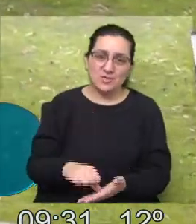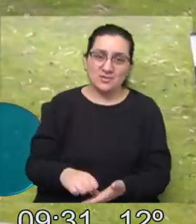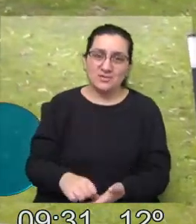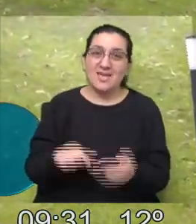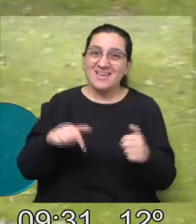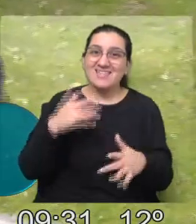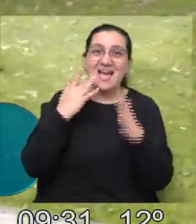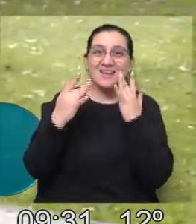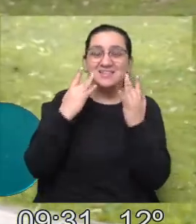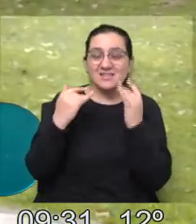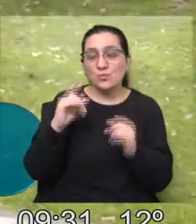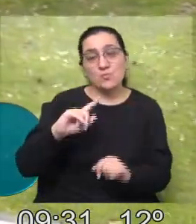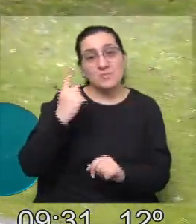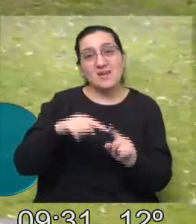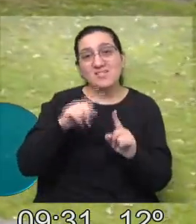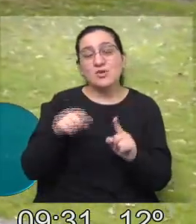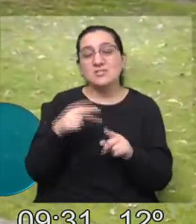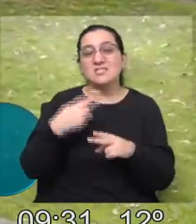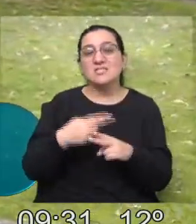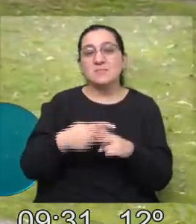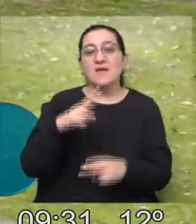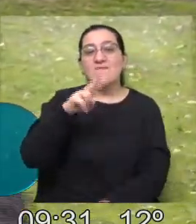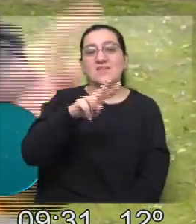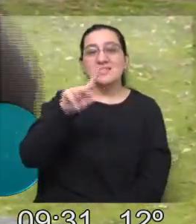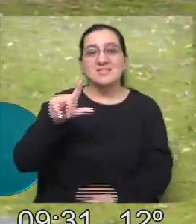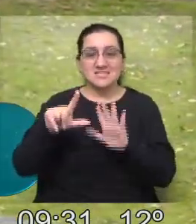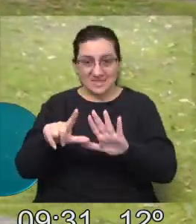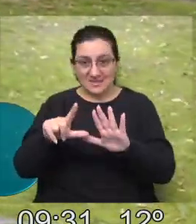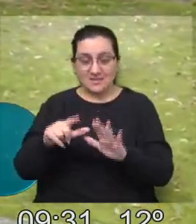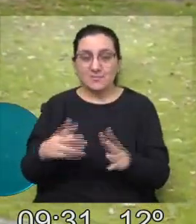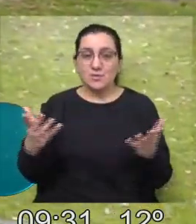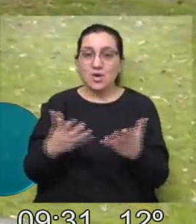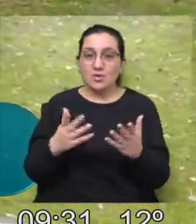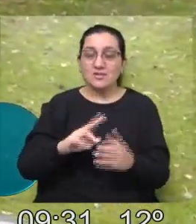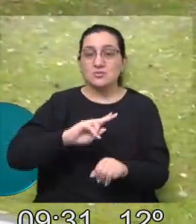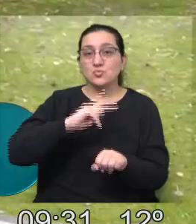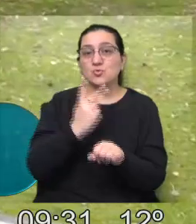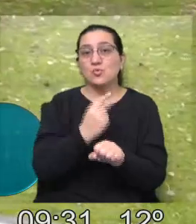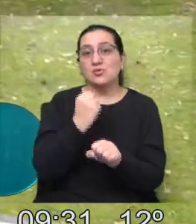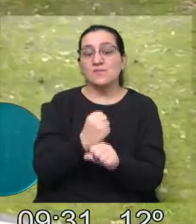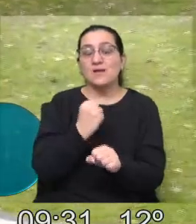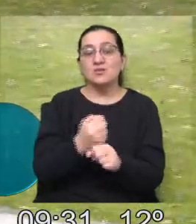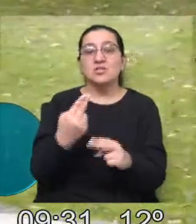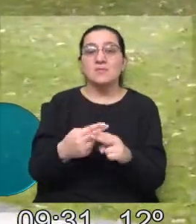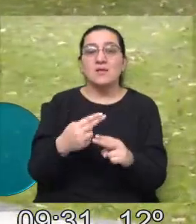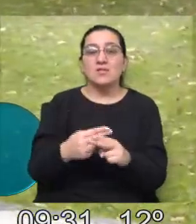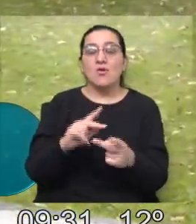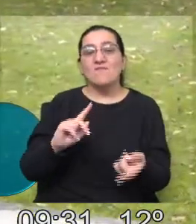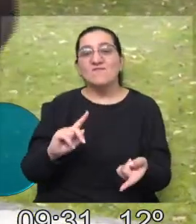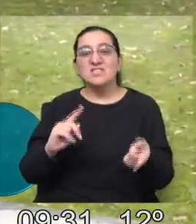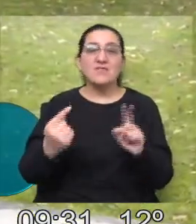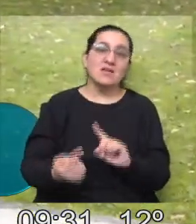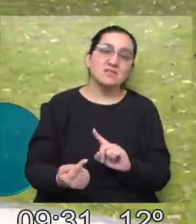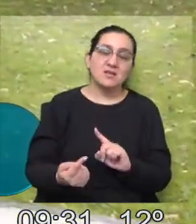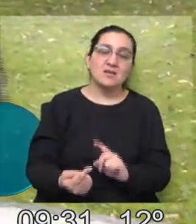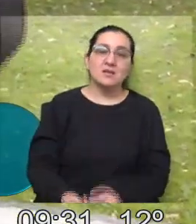Este artista sacó su primer disco que se llama 27, pero ahora está en su segundo trabajo denominado Viceversa, que tiene